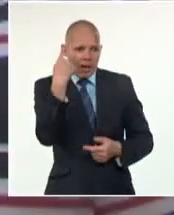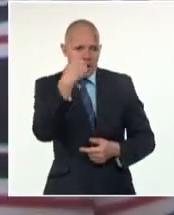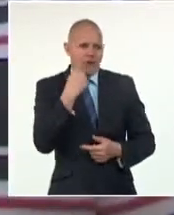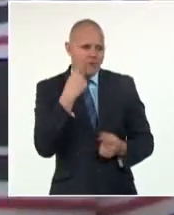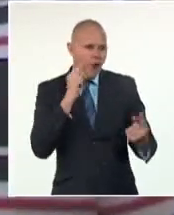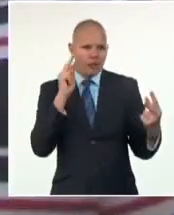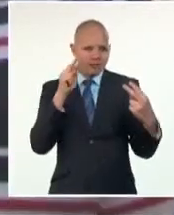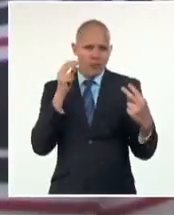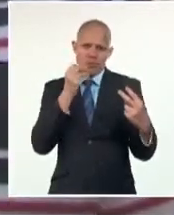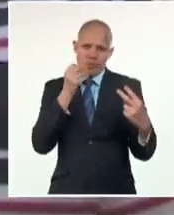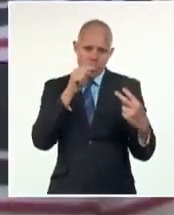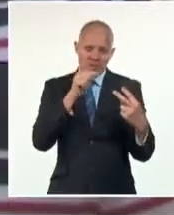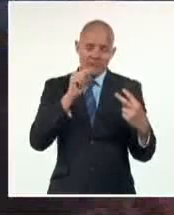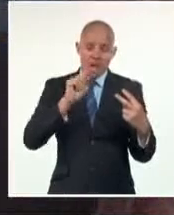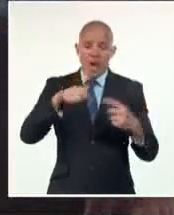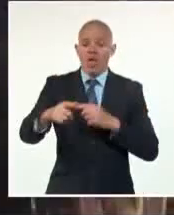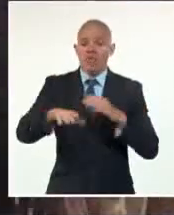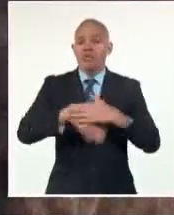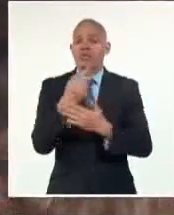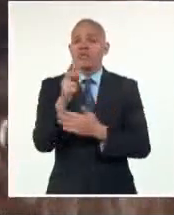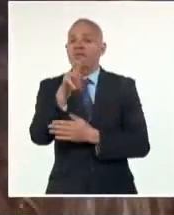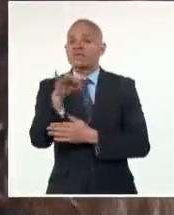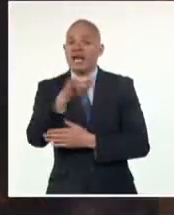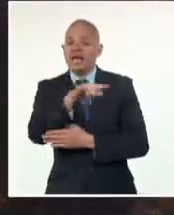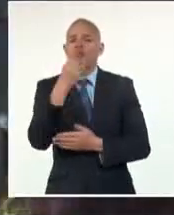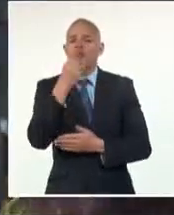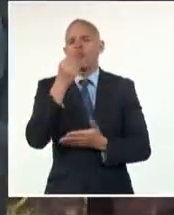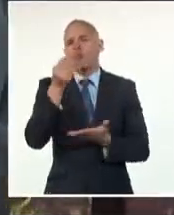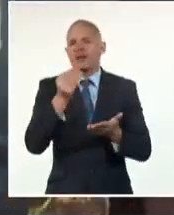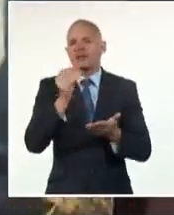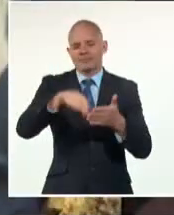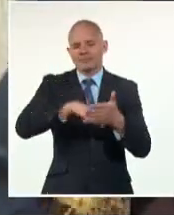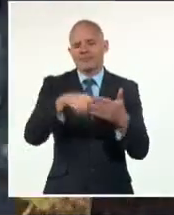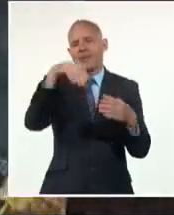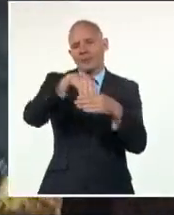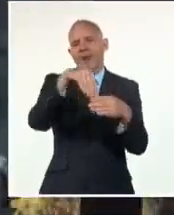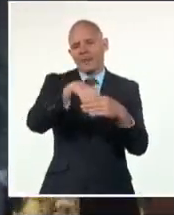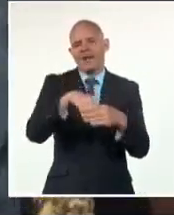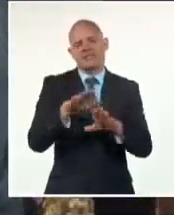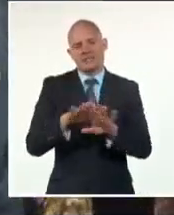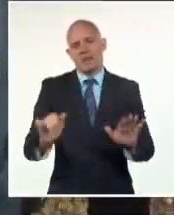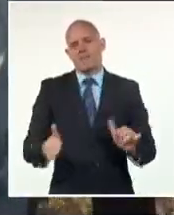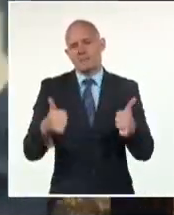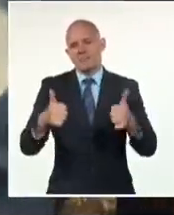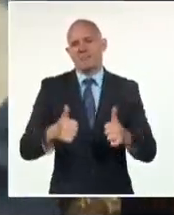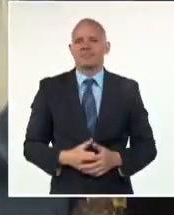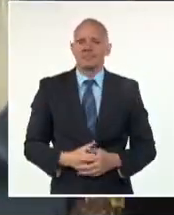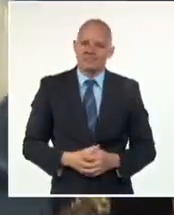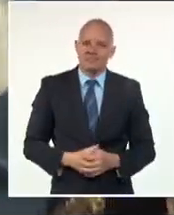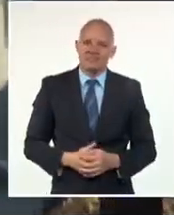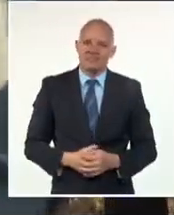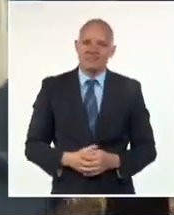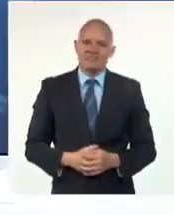y puedan votar el día 26 de mayo. El camarógrafo Carlos Pendaz y Richard Ruiz Julián, Sistema Informativo de la Televisión Cubana.